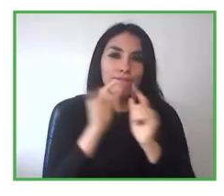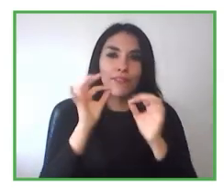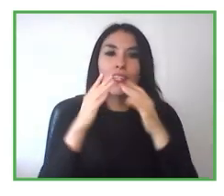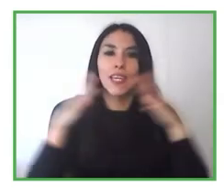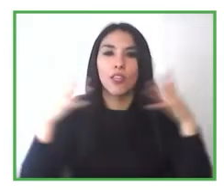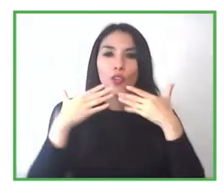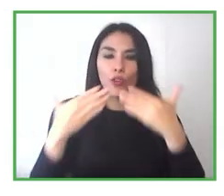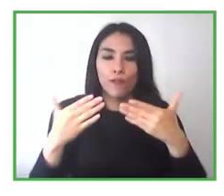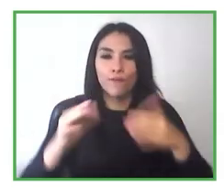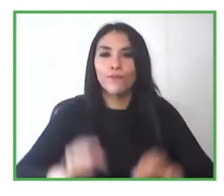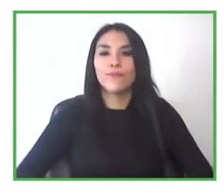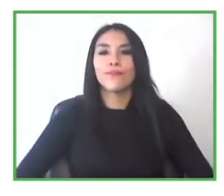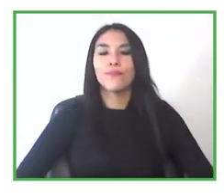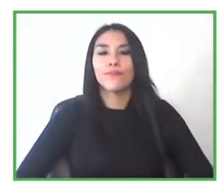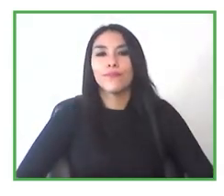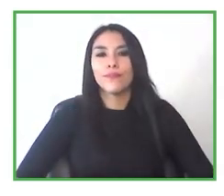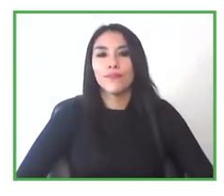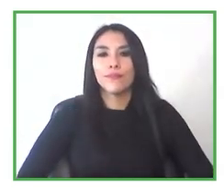Gracias.